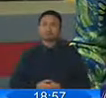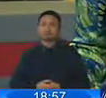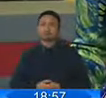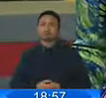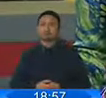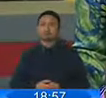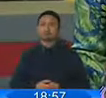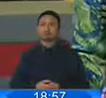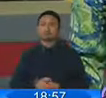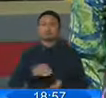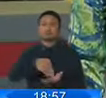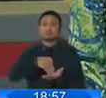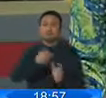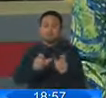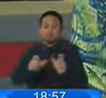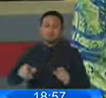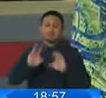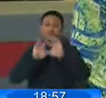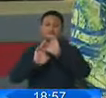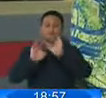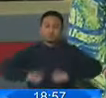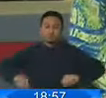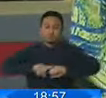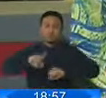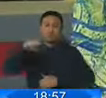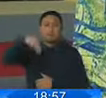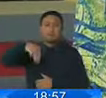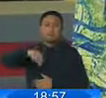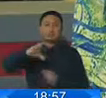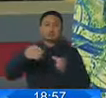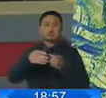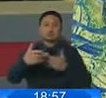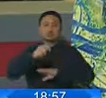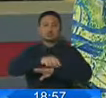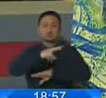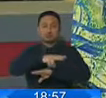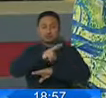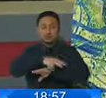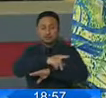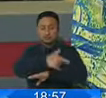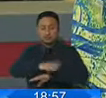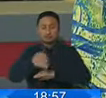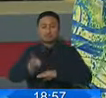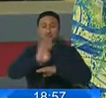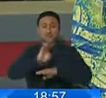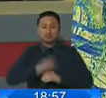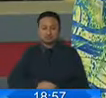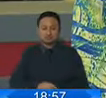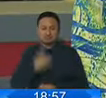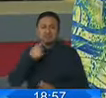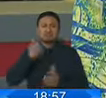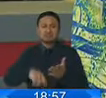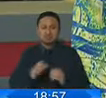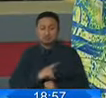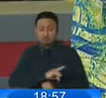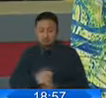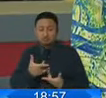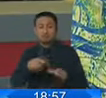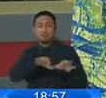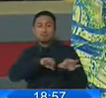de Participación Ciudadana comparecieron este martes ante la Comisión de Fiscalización de la Asamblea Nacional. El llamado fue para que aclaren los